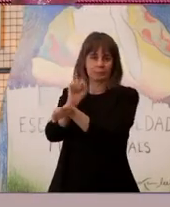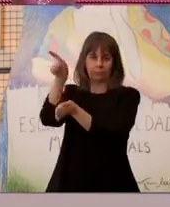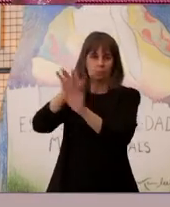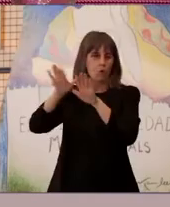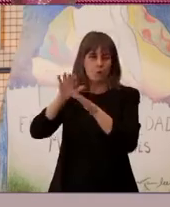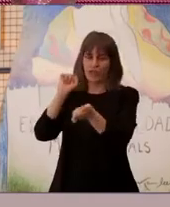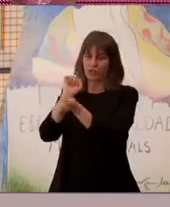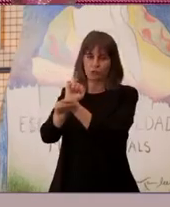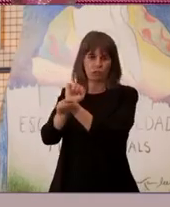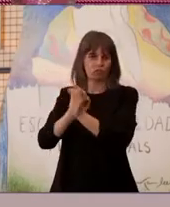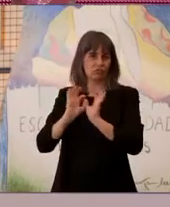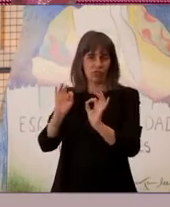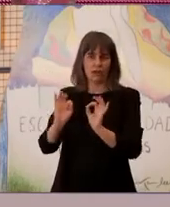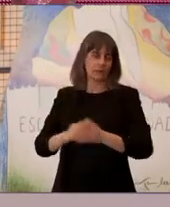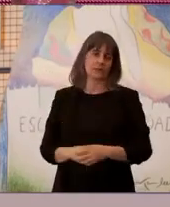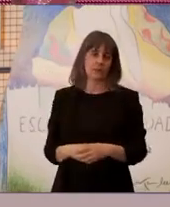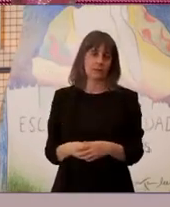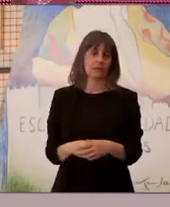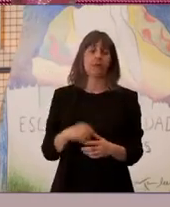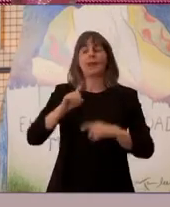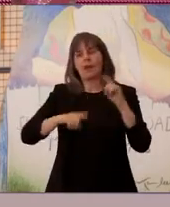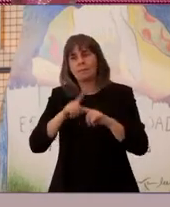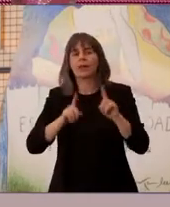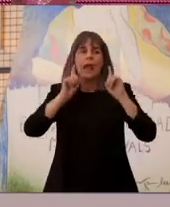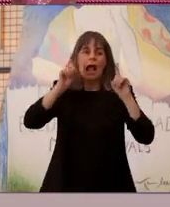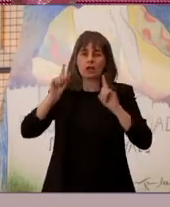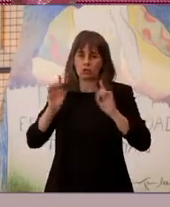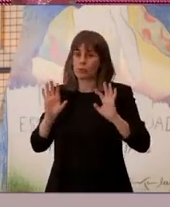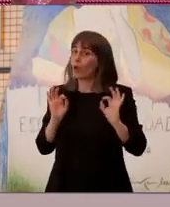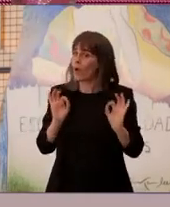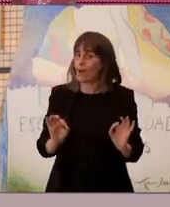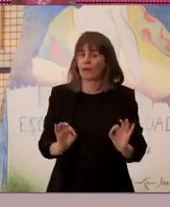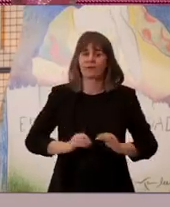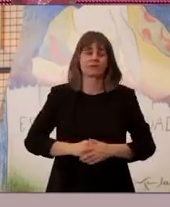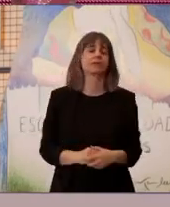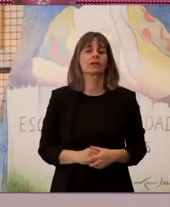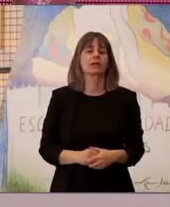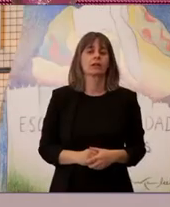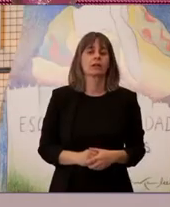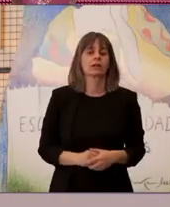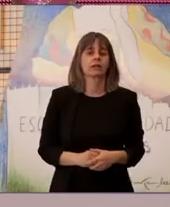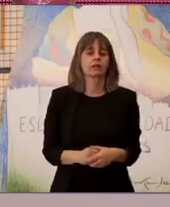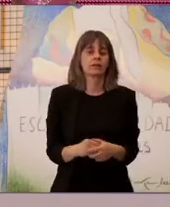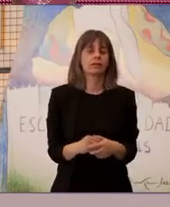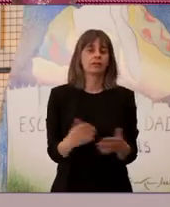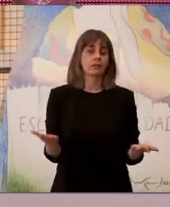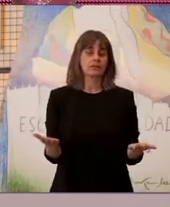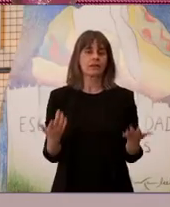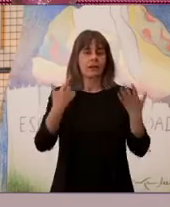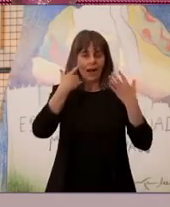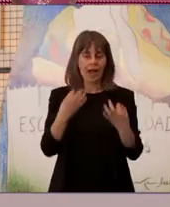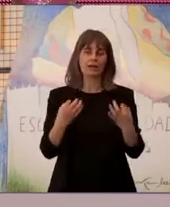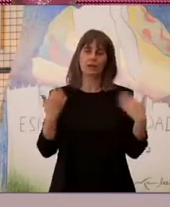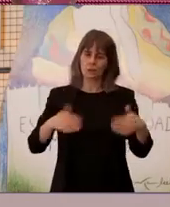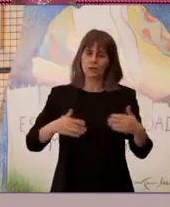mayor medida o en menor medida los casos más y otros menos pero este fenómeno existe o sea esta articulación es